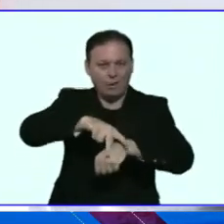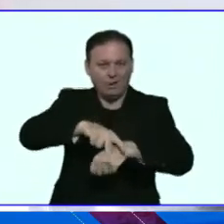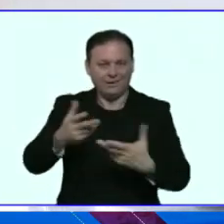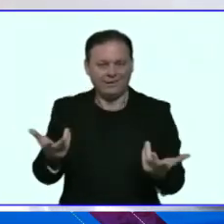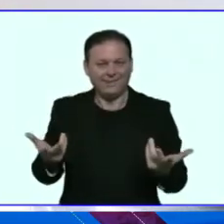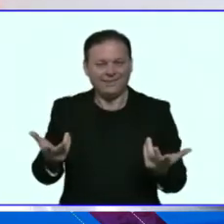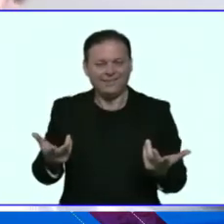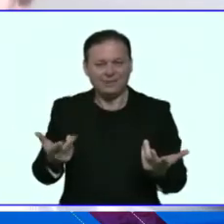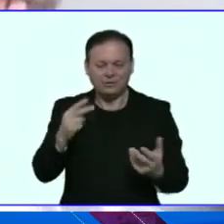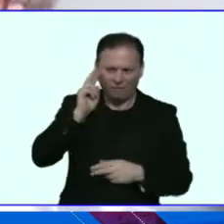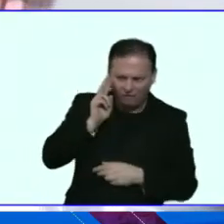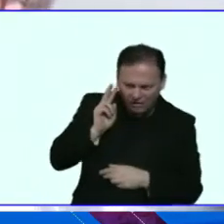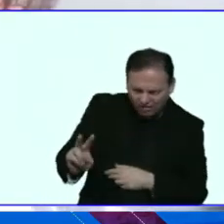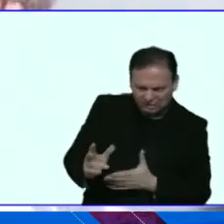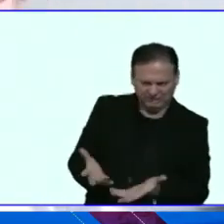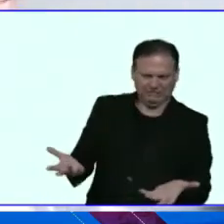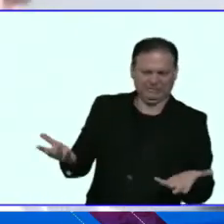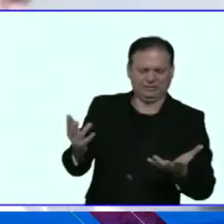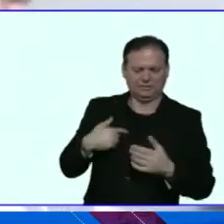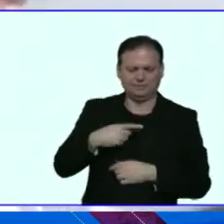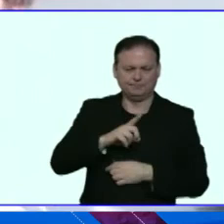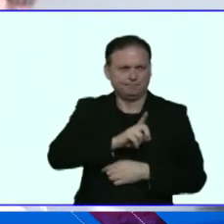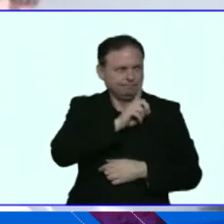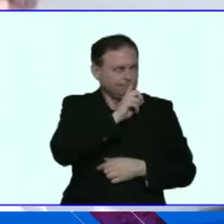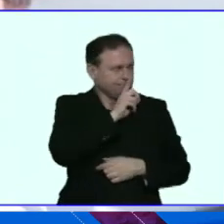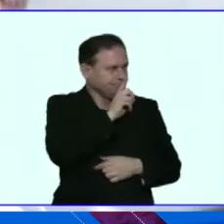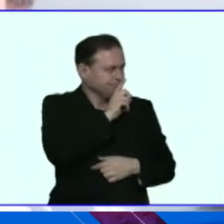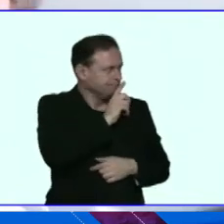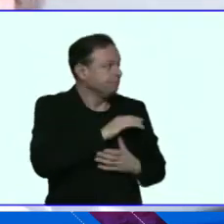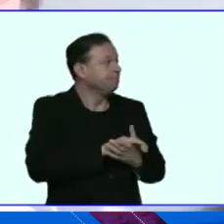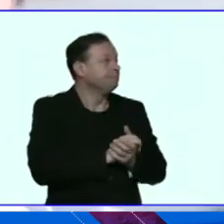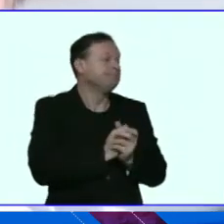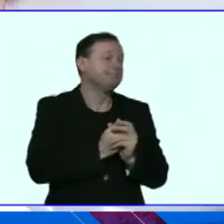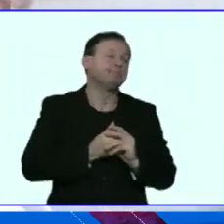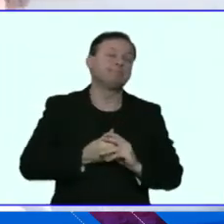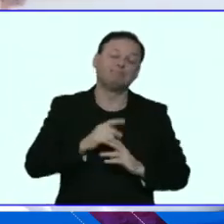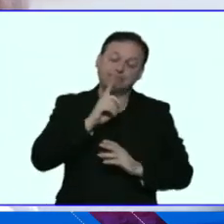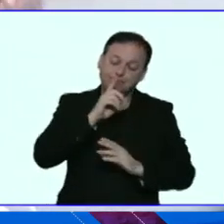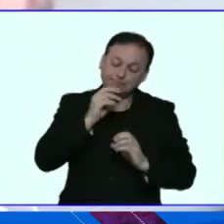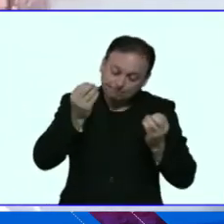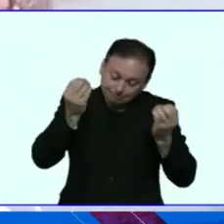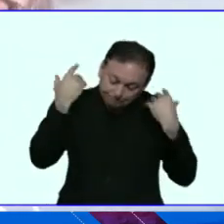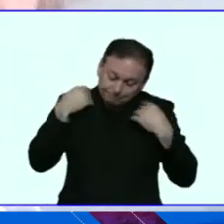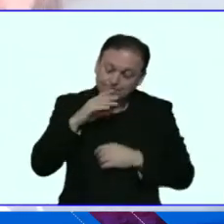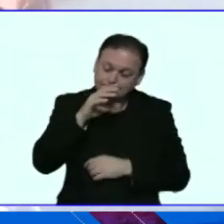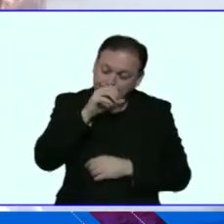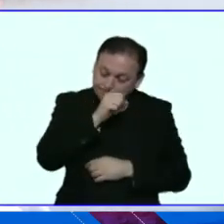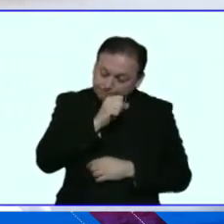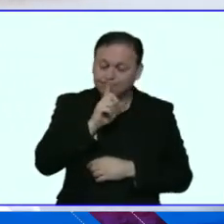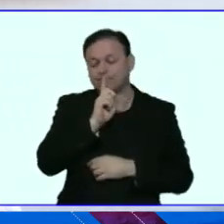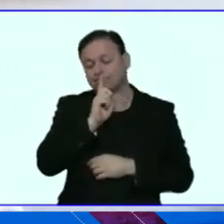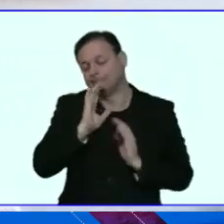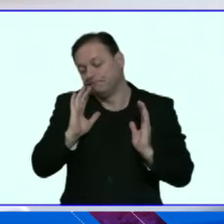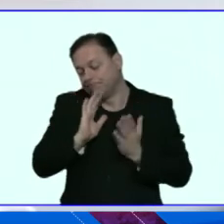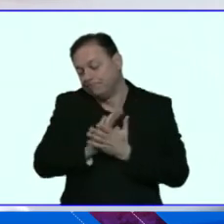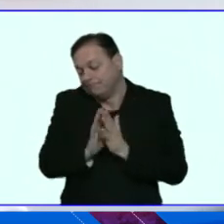voy a hacer mordaza de lo que tengo para hablar y voy a participar en mi silencio como cómplice. Eso no